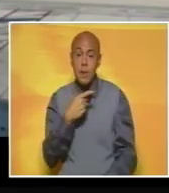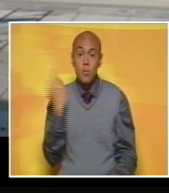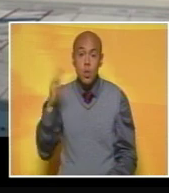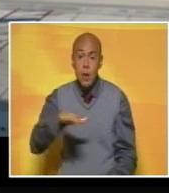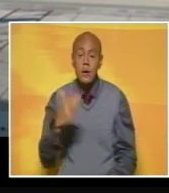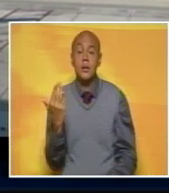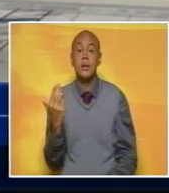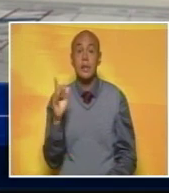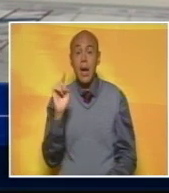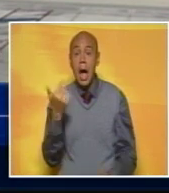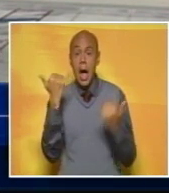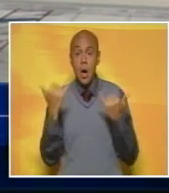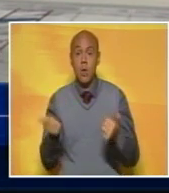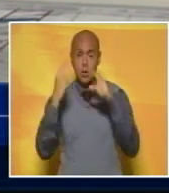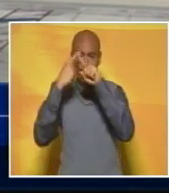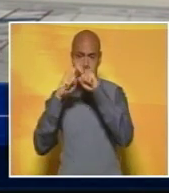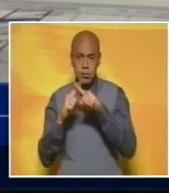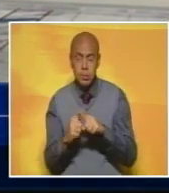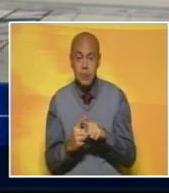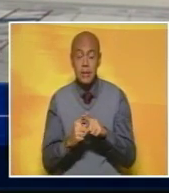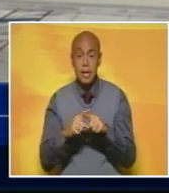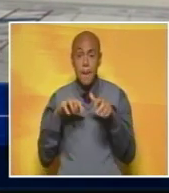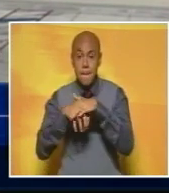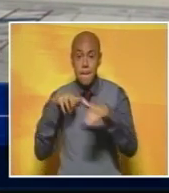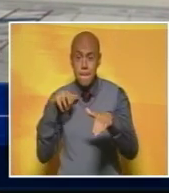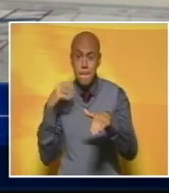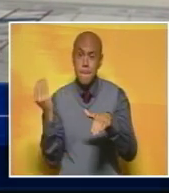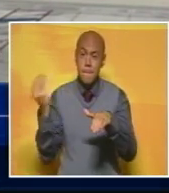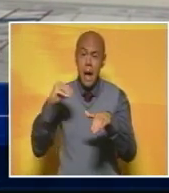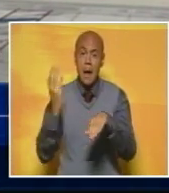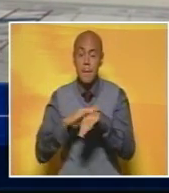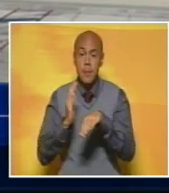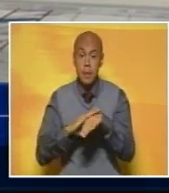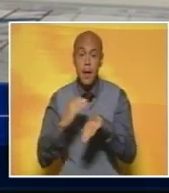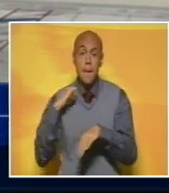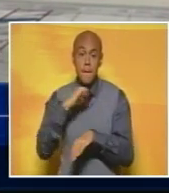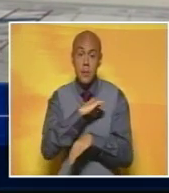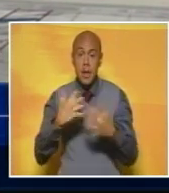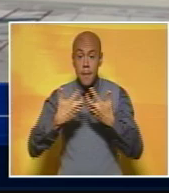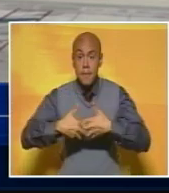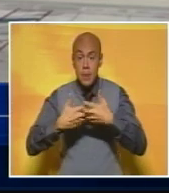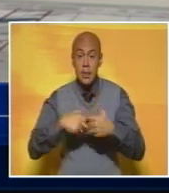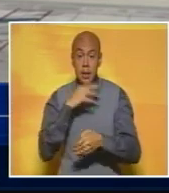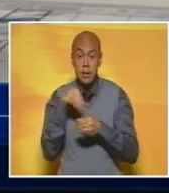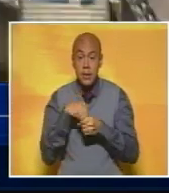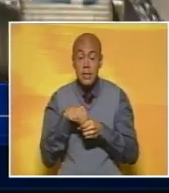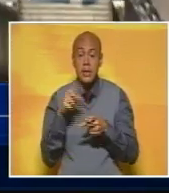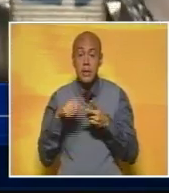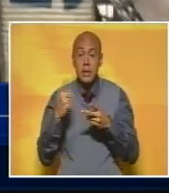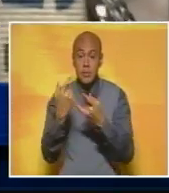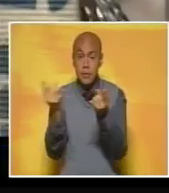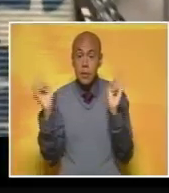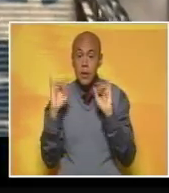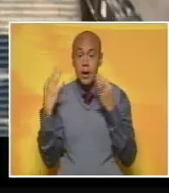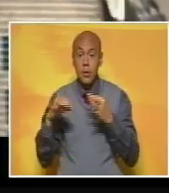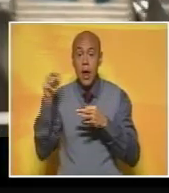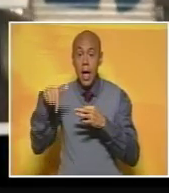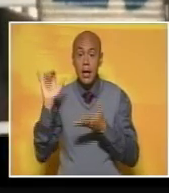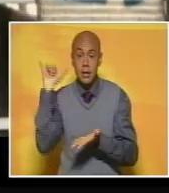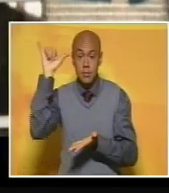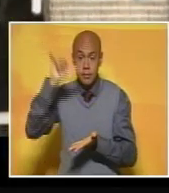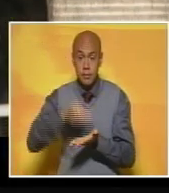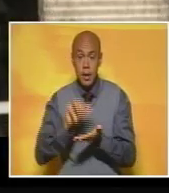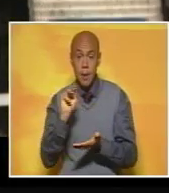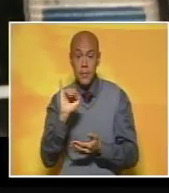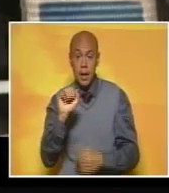hecho, contabilizan mayor número de felinos de este tipo en manos privadas que en su hábitat natural. Desde el Aeropuerto Internacional